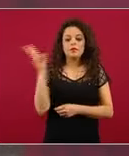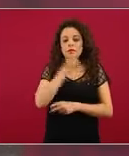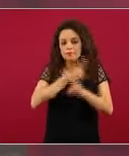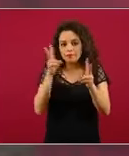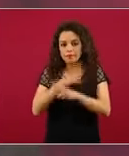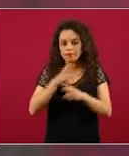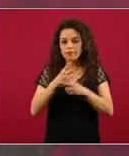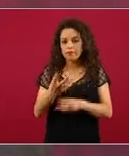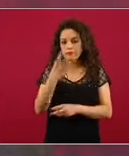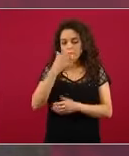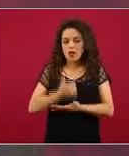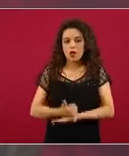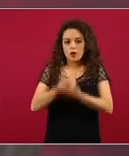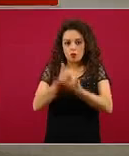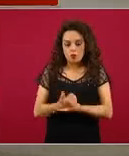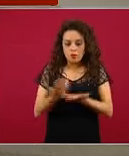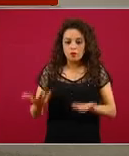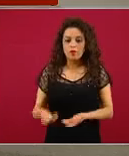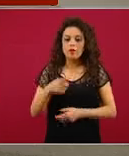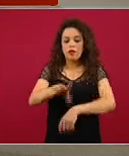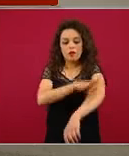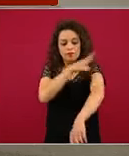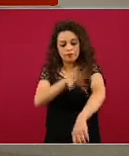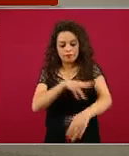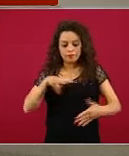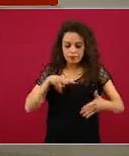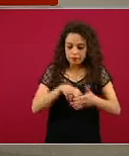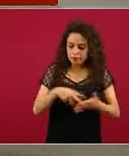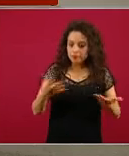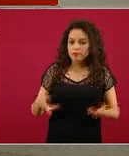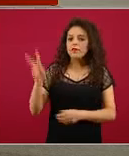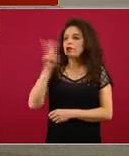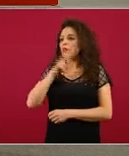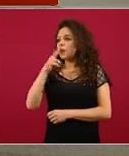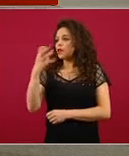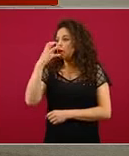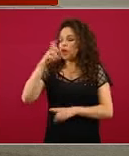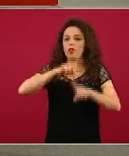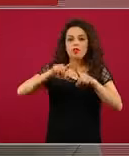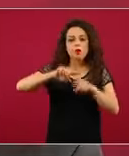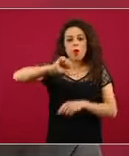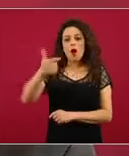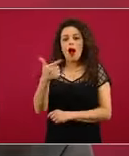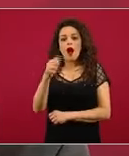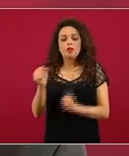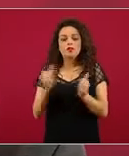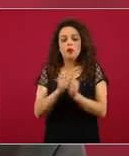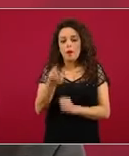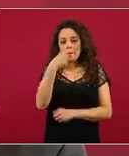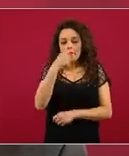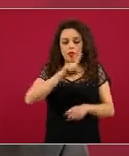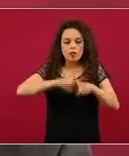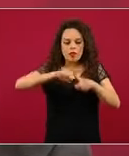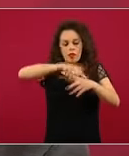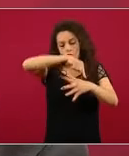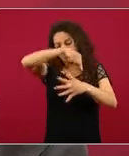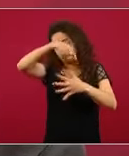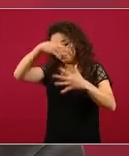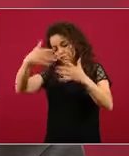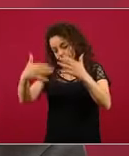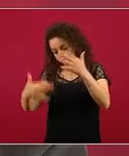la corriente eléctrica, el circuito de oxígeno y de aire y de otros gases medicinales, etcétera, etcétera, etcétera. Es